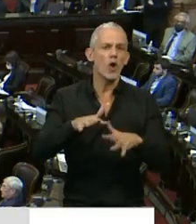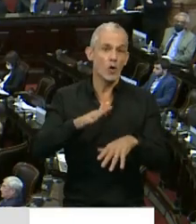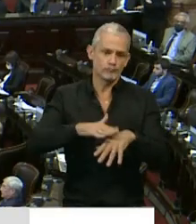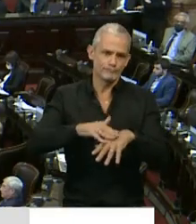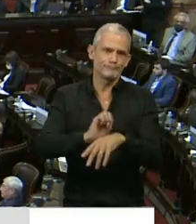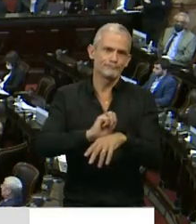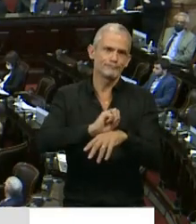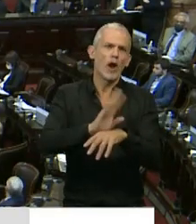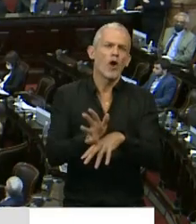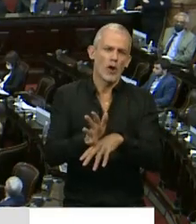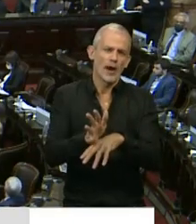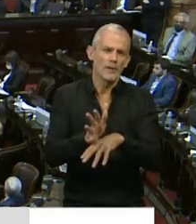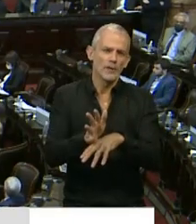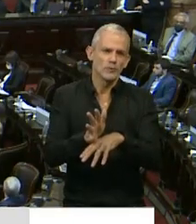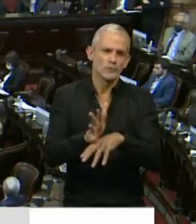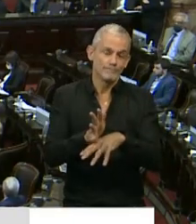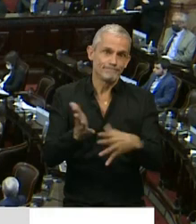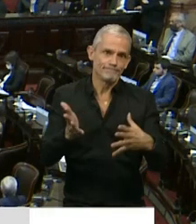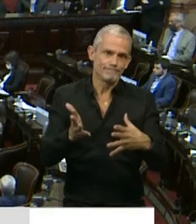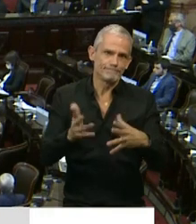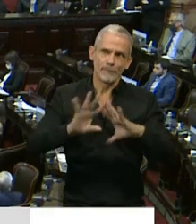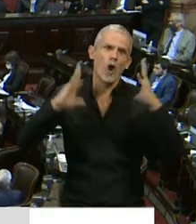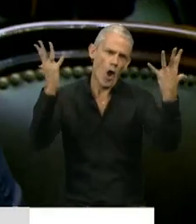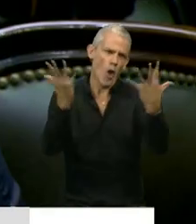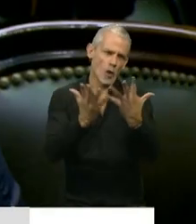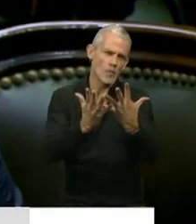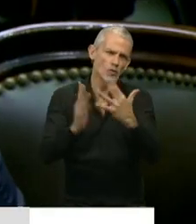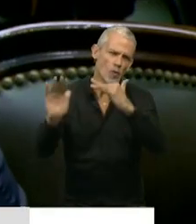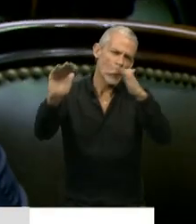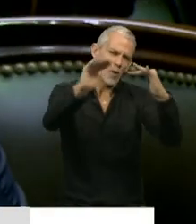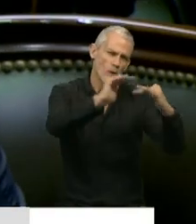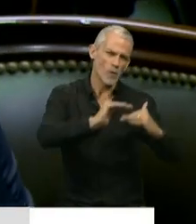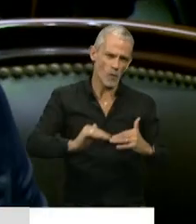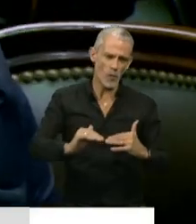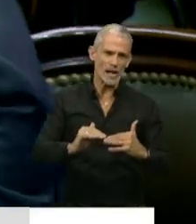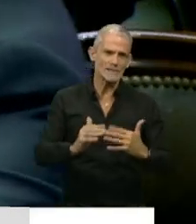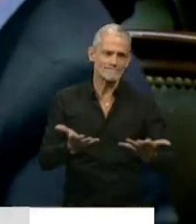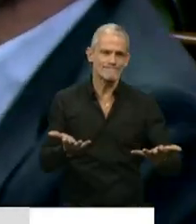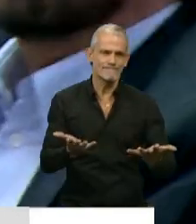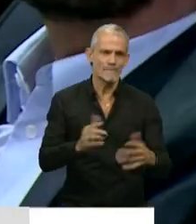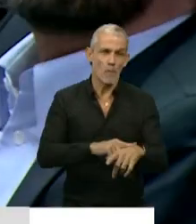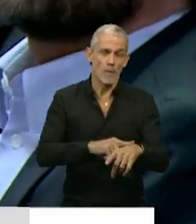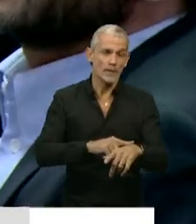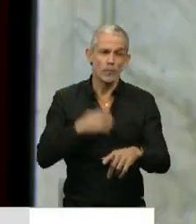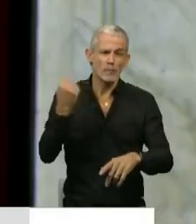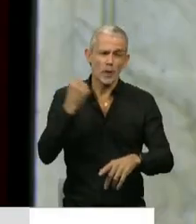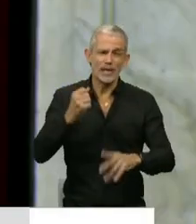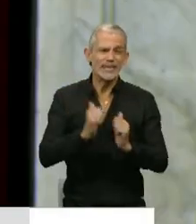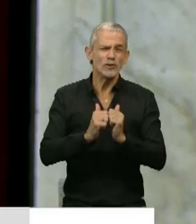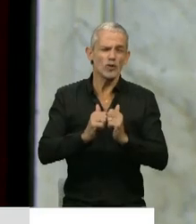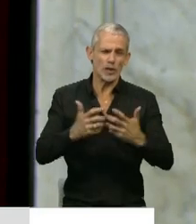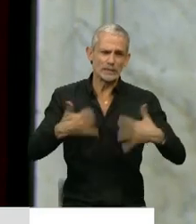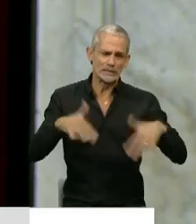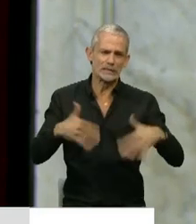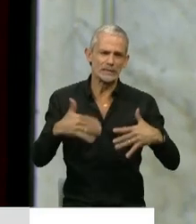coronavirus y que nos afecta globalmente nos pone en un momento histórico y